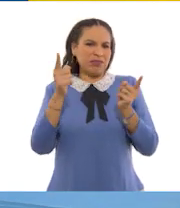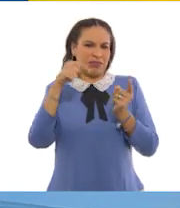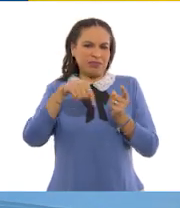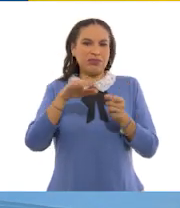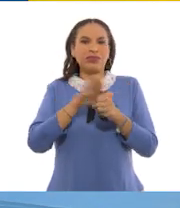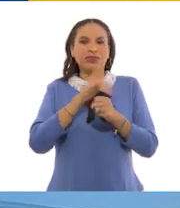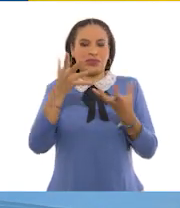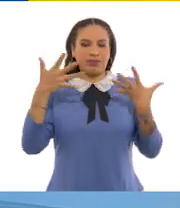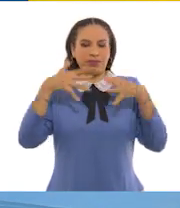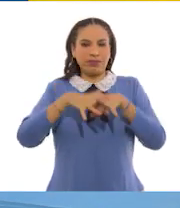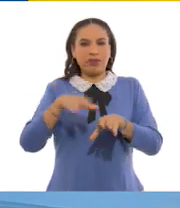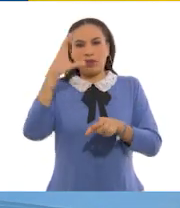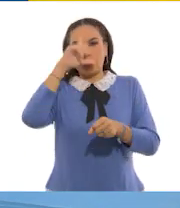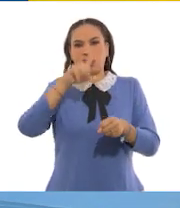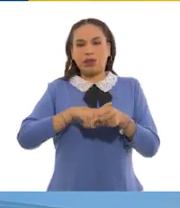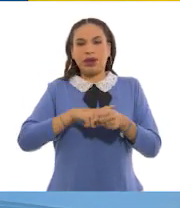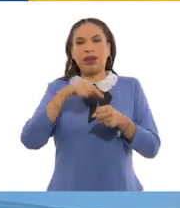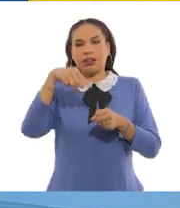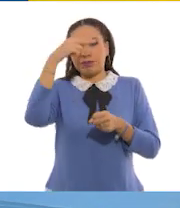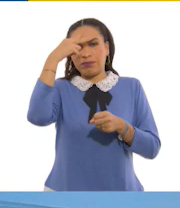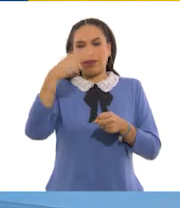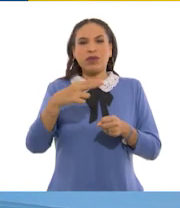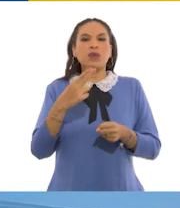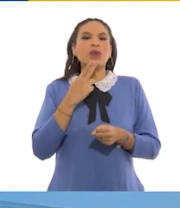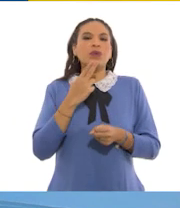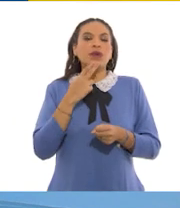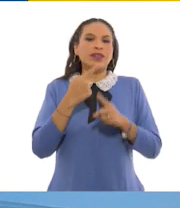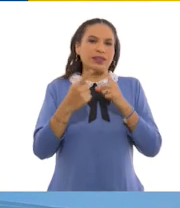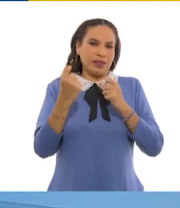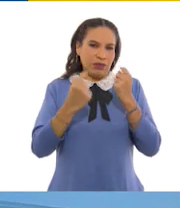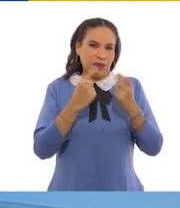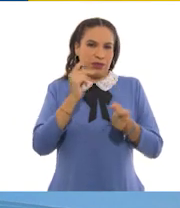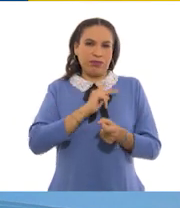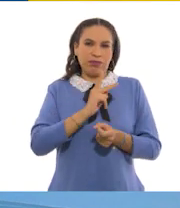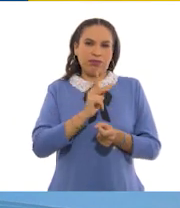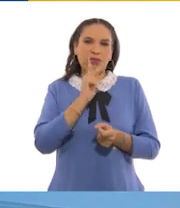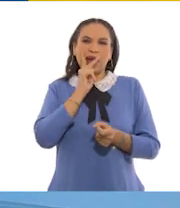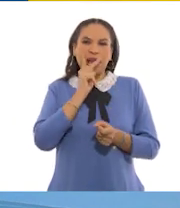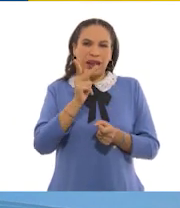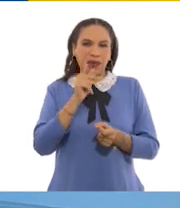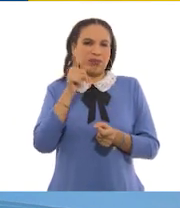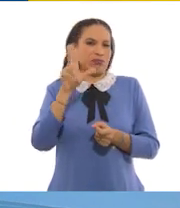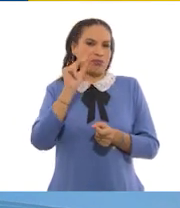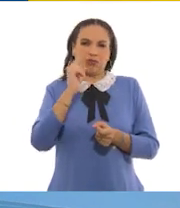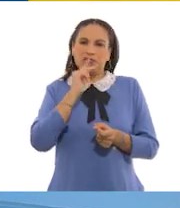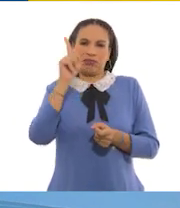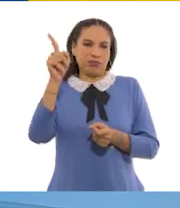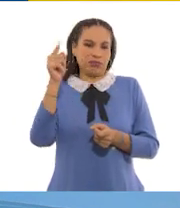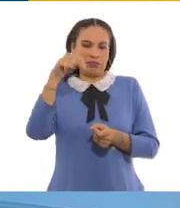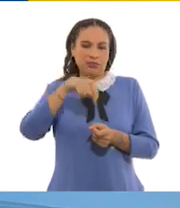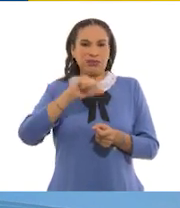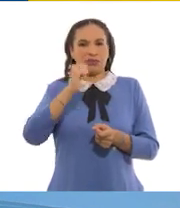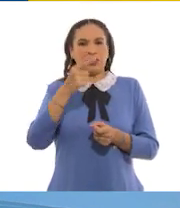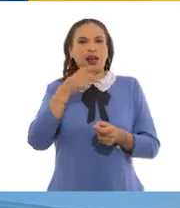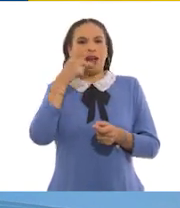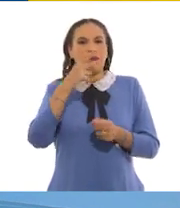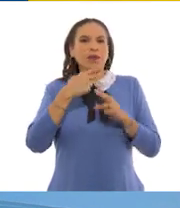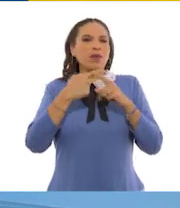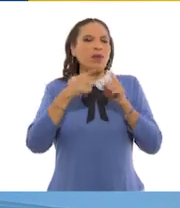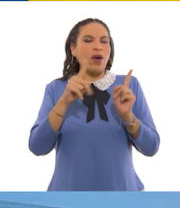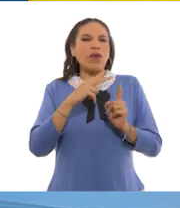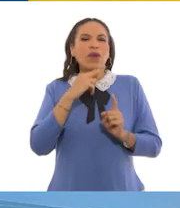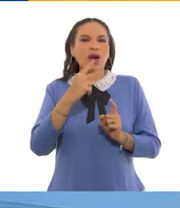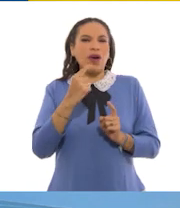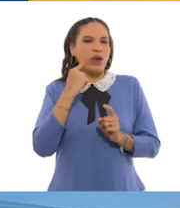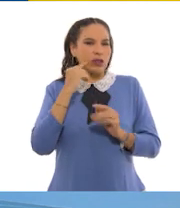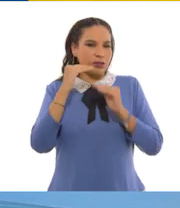parte por el mestizaje cultural. Aquí en México usamos algunas palabras que allá no usan y también aquí hablamos con un acento diferente. Por